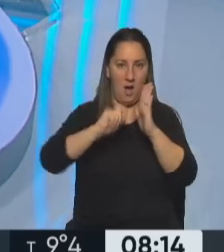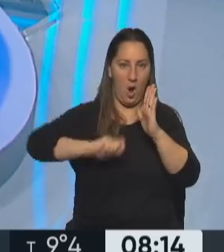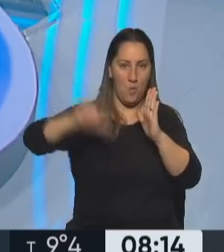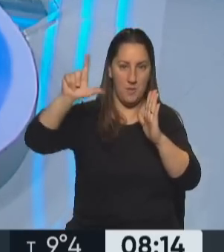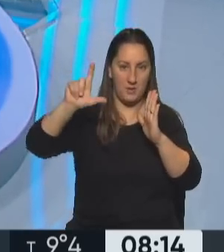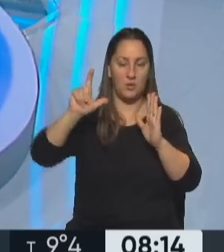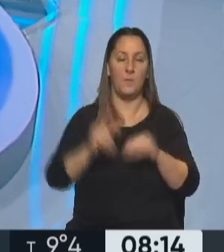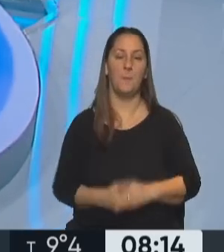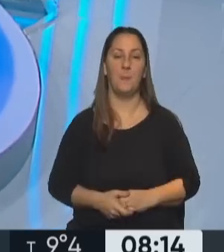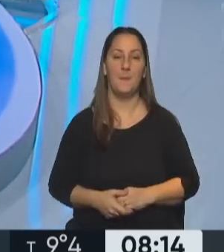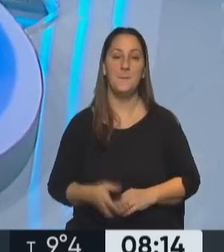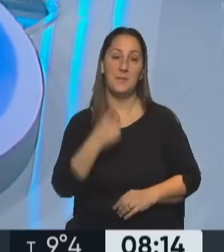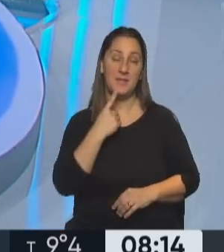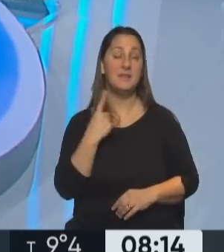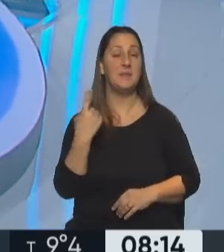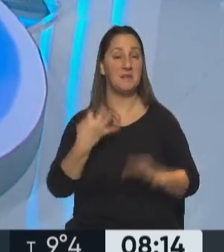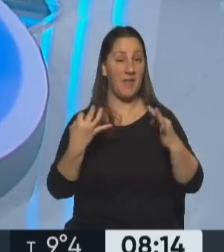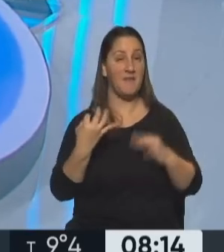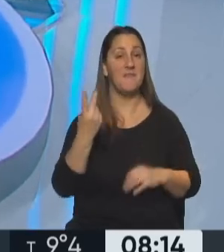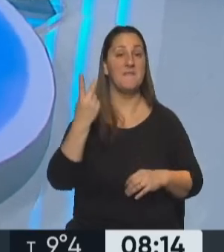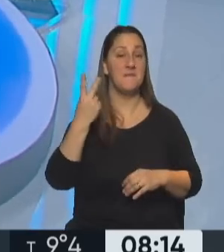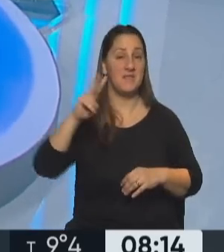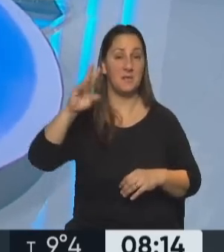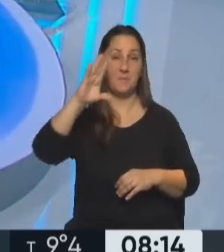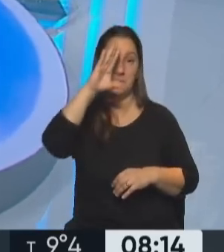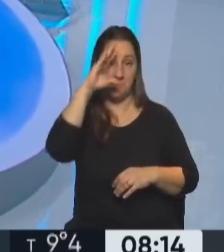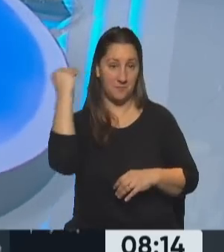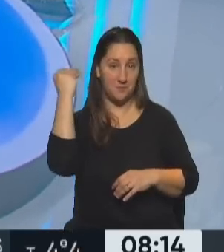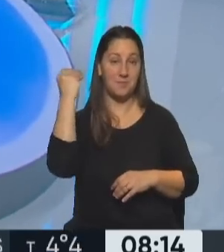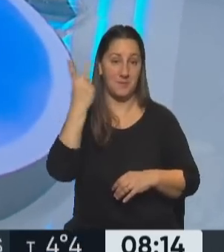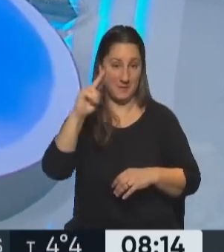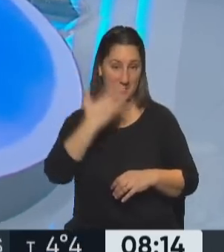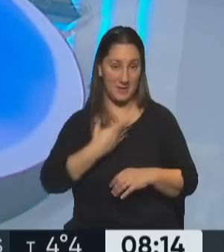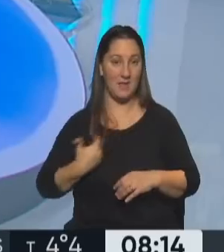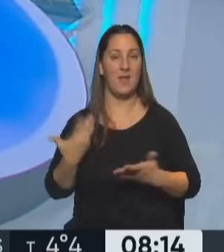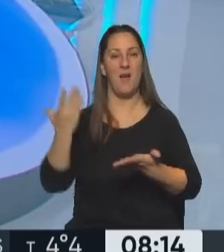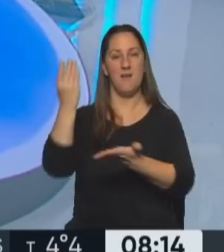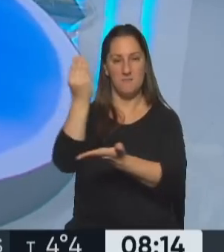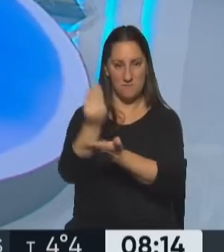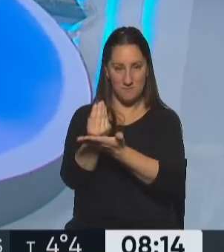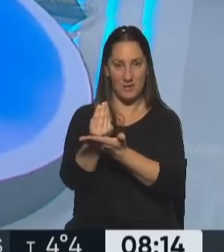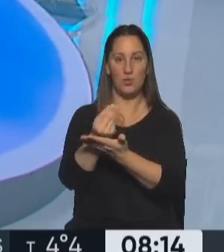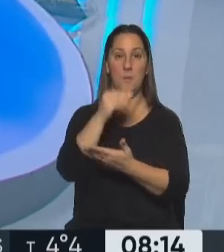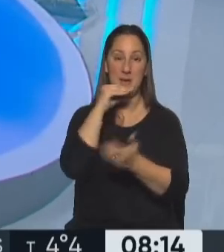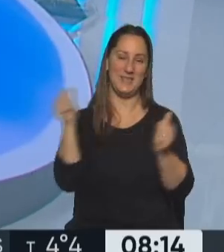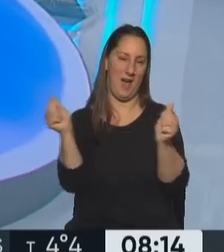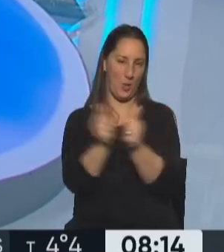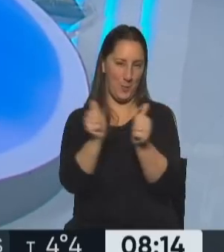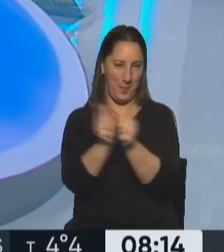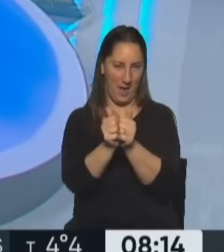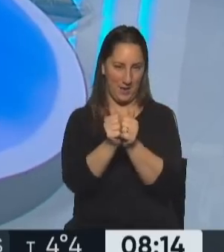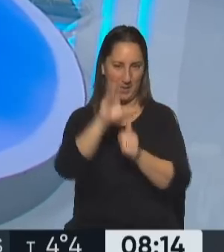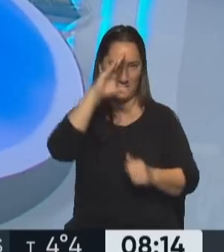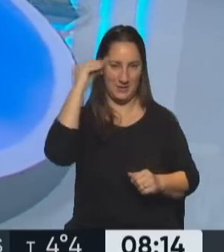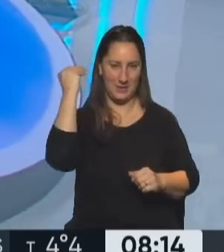cuenta Fernando que sería visto con buenos ojos que la vicepresidenta Cristina Fernández de Kirchner participara de la asunción de Massa en esta megaestructura. Pero